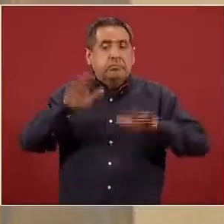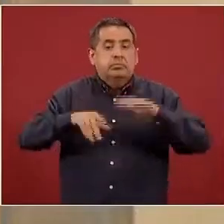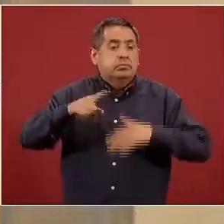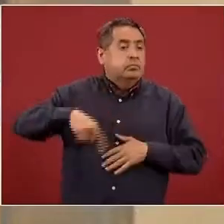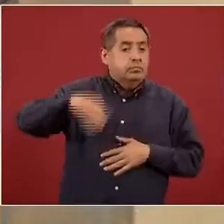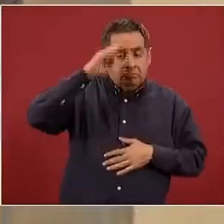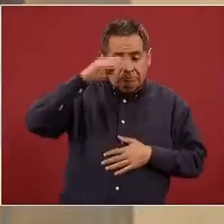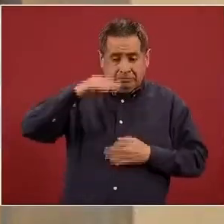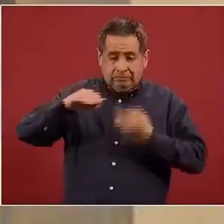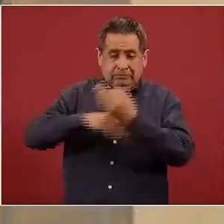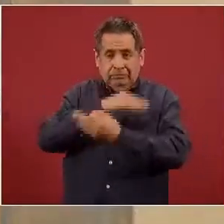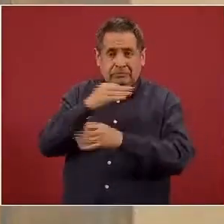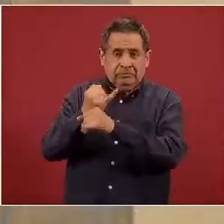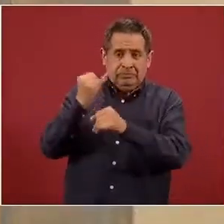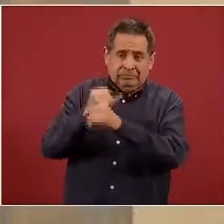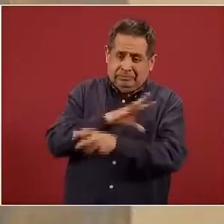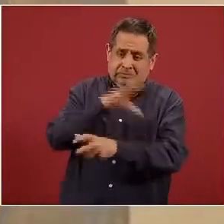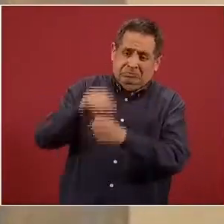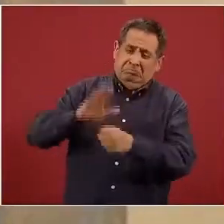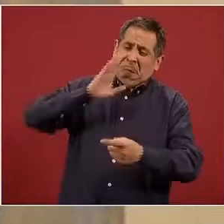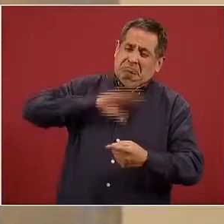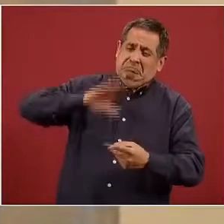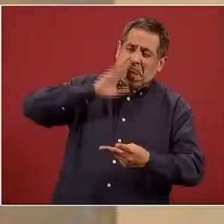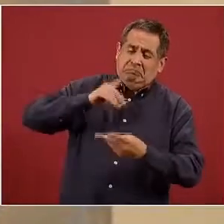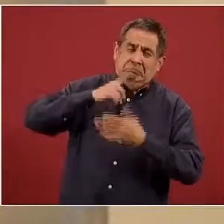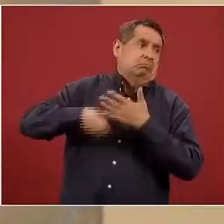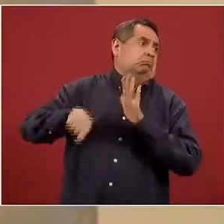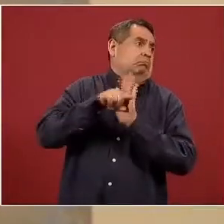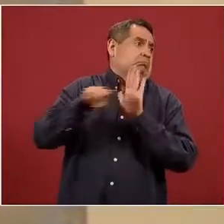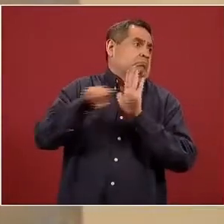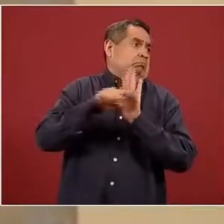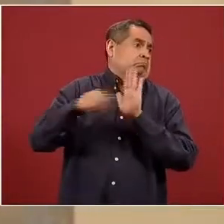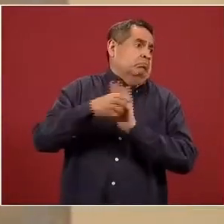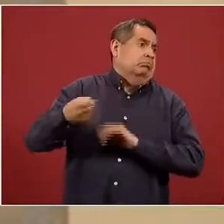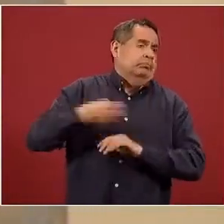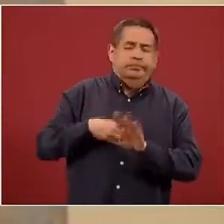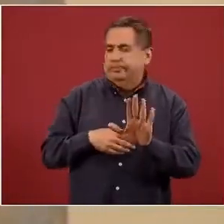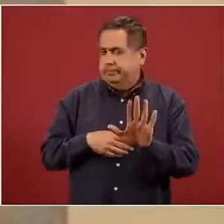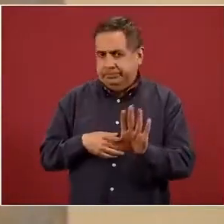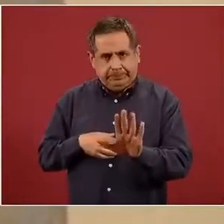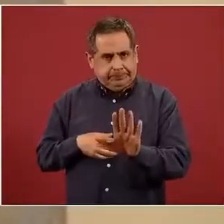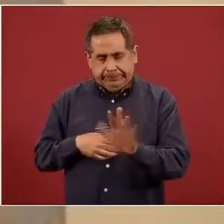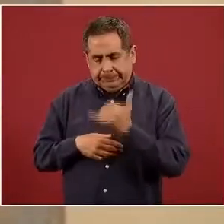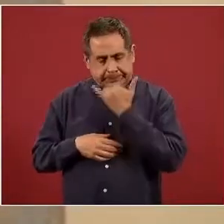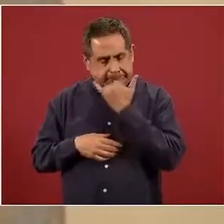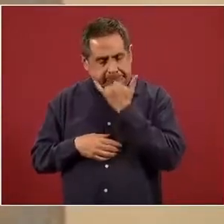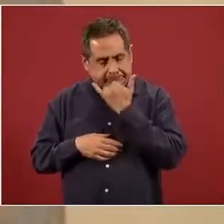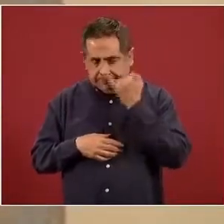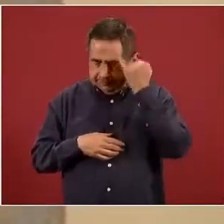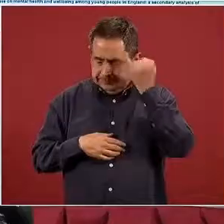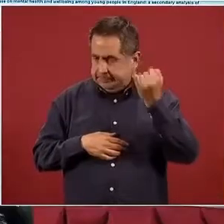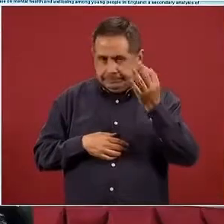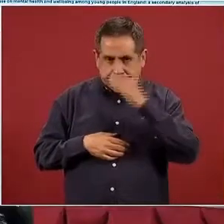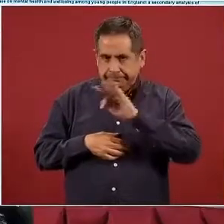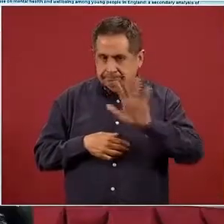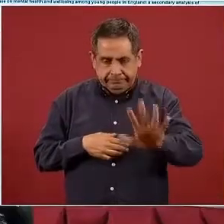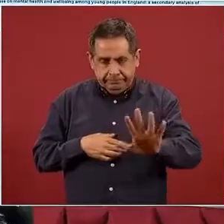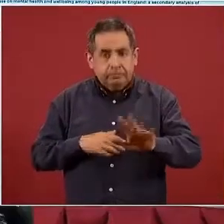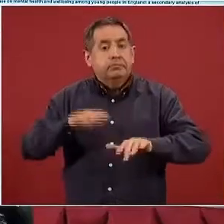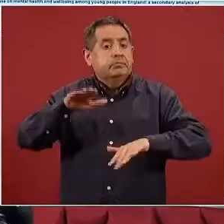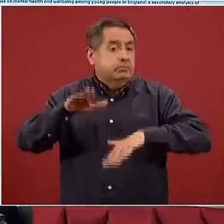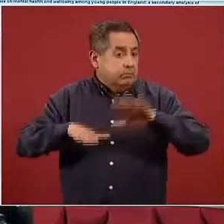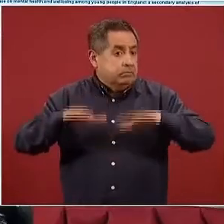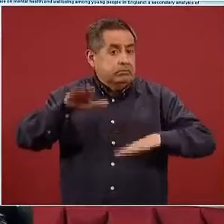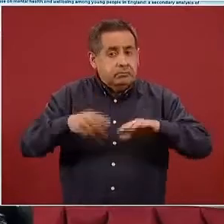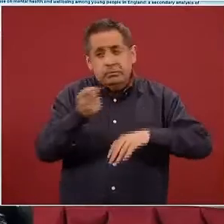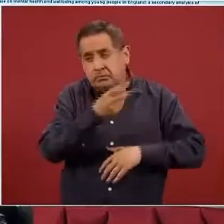que todas las redes sociales son malas y van a ser una retroalimentación negativa, ¿no? Esto es realmente un mito. Se ha visto muchas veces,